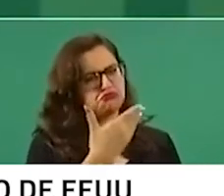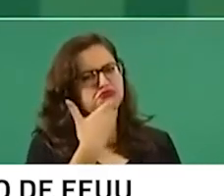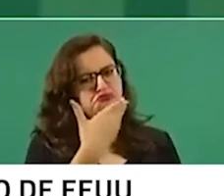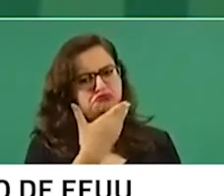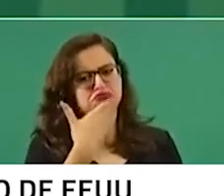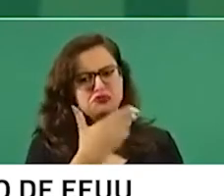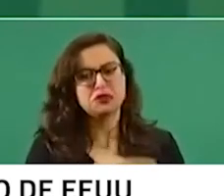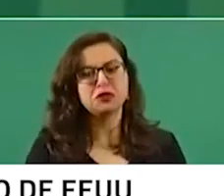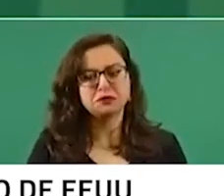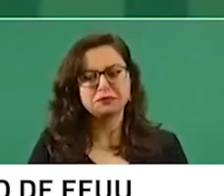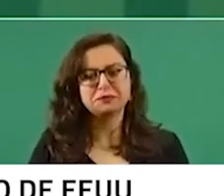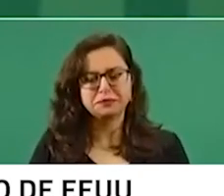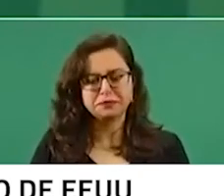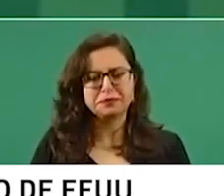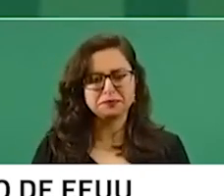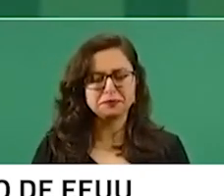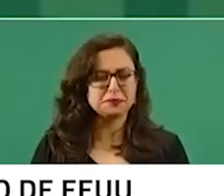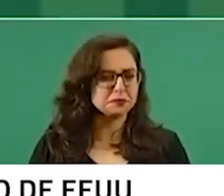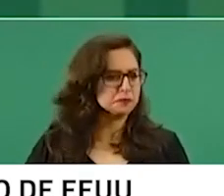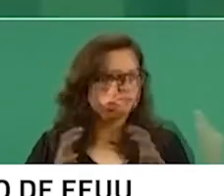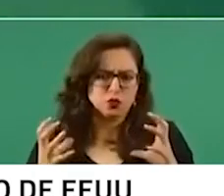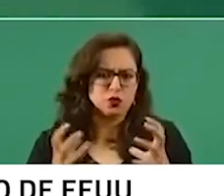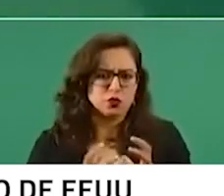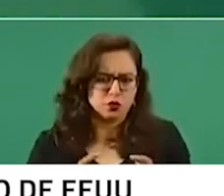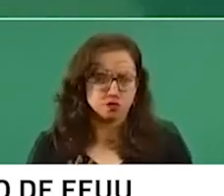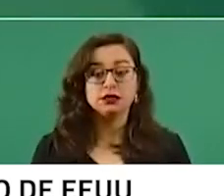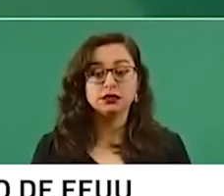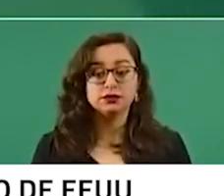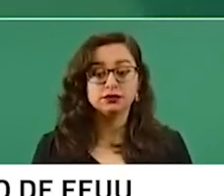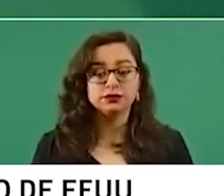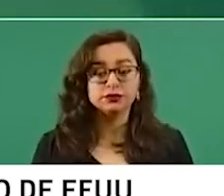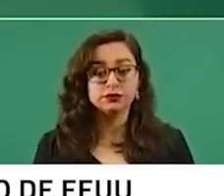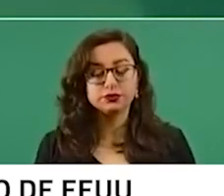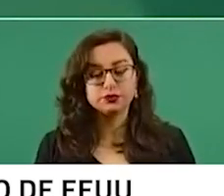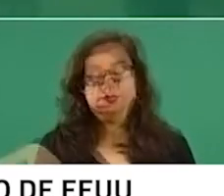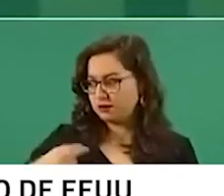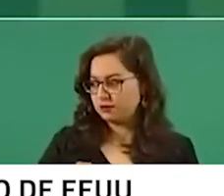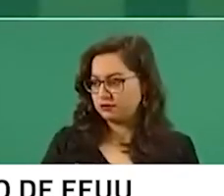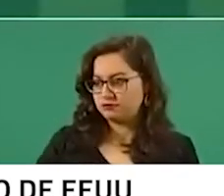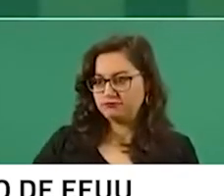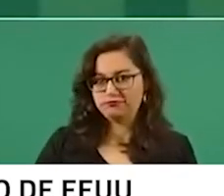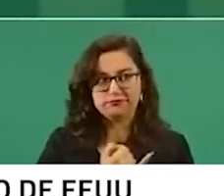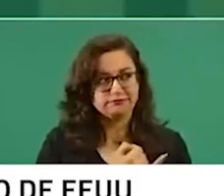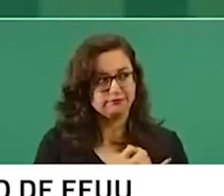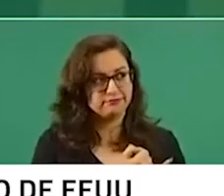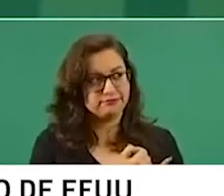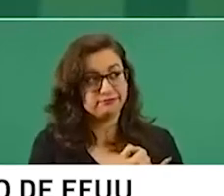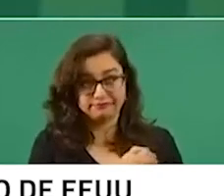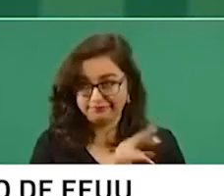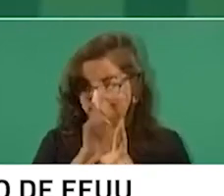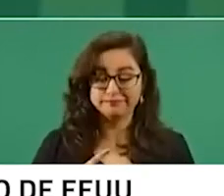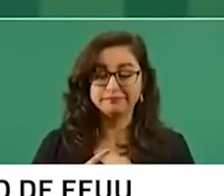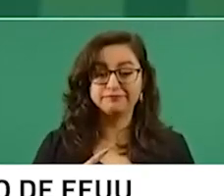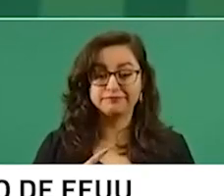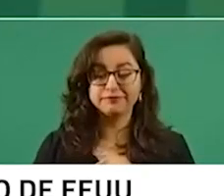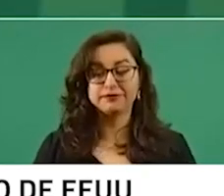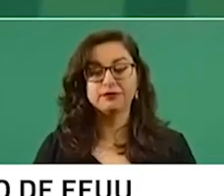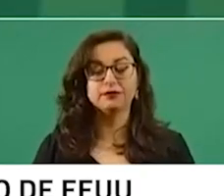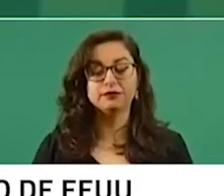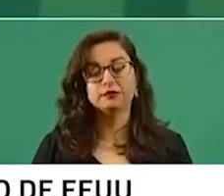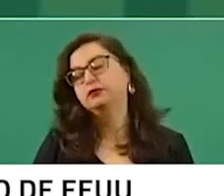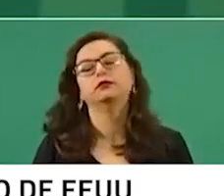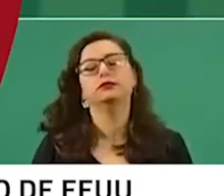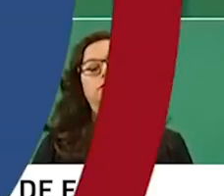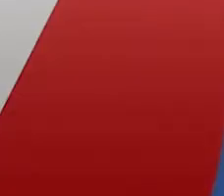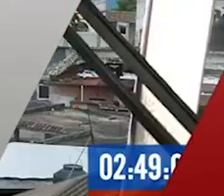garantizar la libertad de expresión pero debemos respetar en esta materia de el manejo